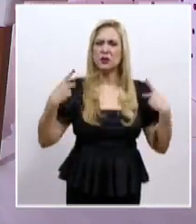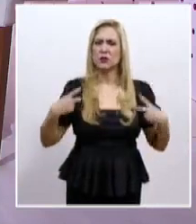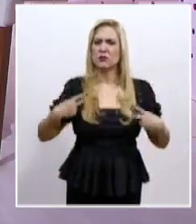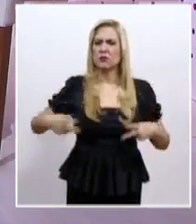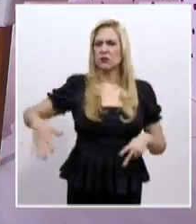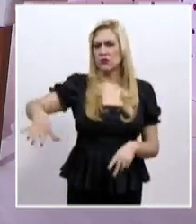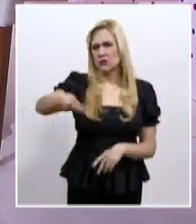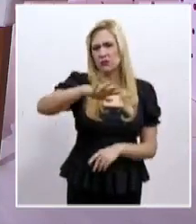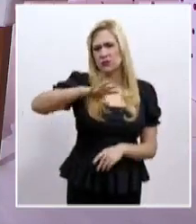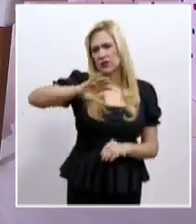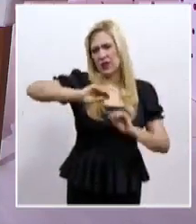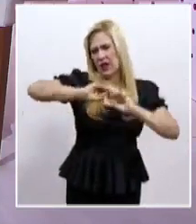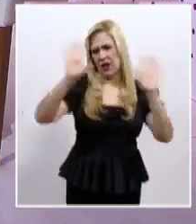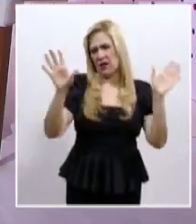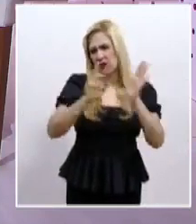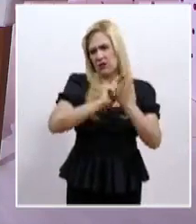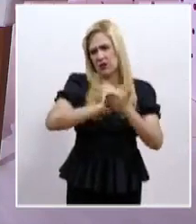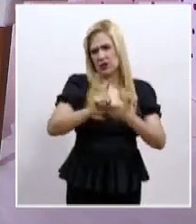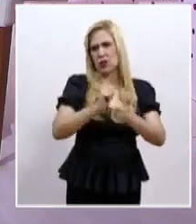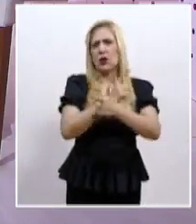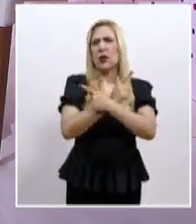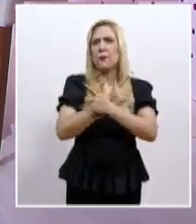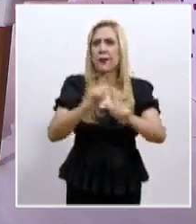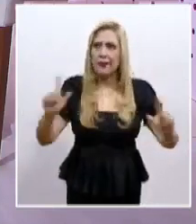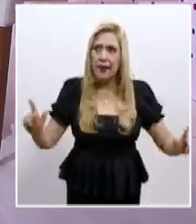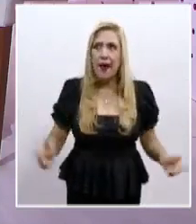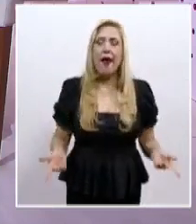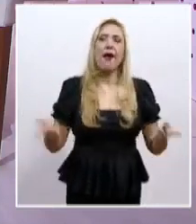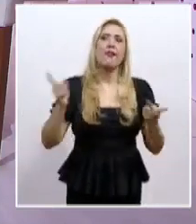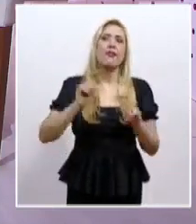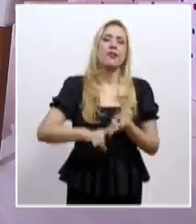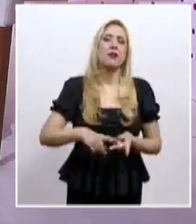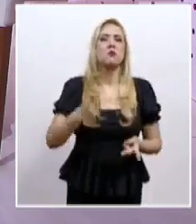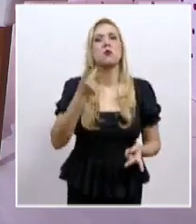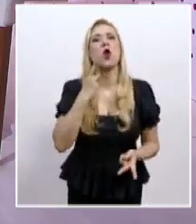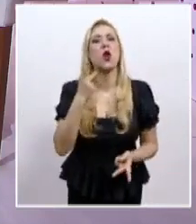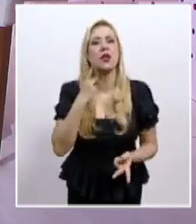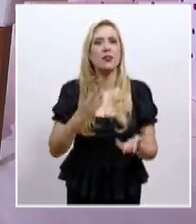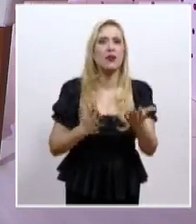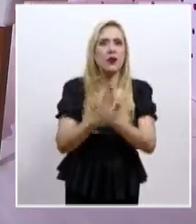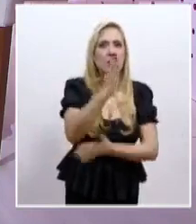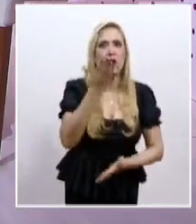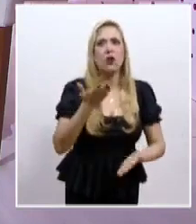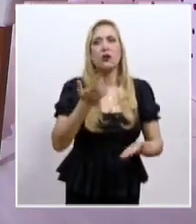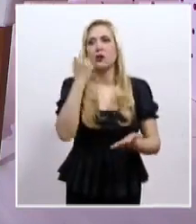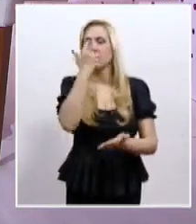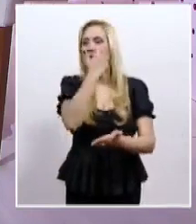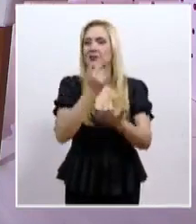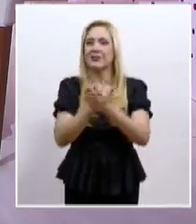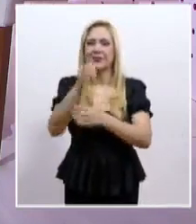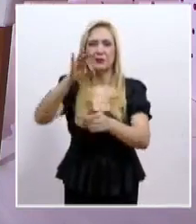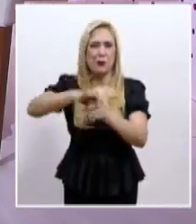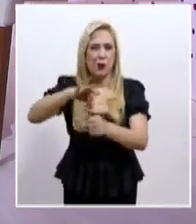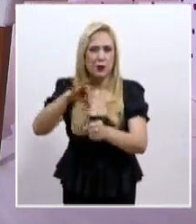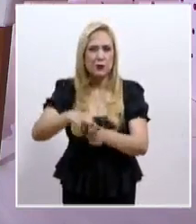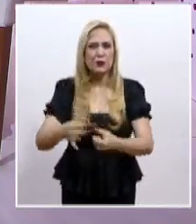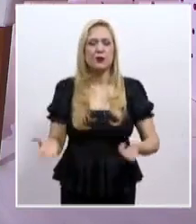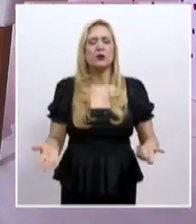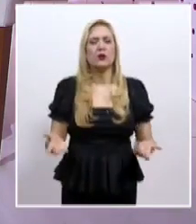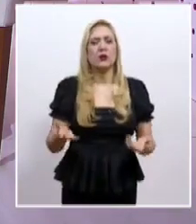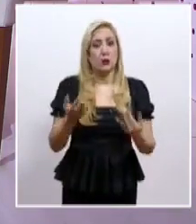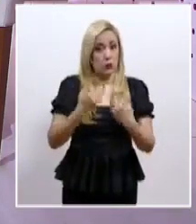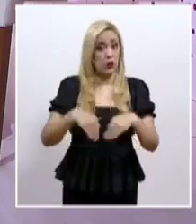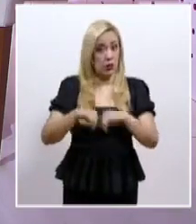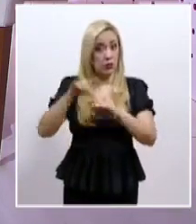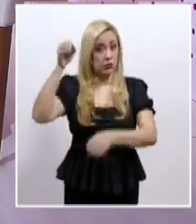parte, como cualquier otro derecho a la libertad, o sea, derechos civiles y políticos, se han llevado ante los tribunales, y tú decías la importancia de los tribunales